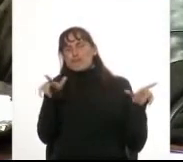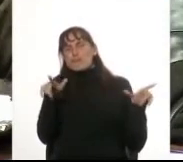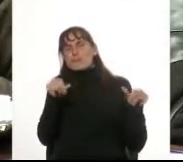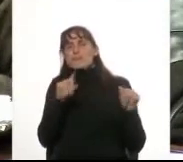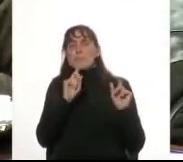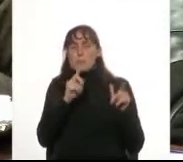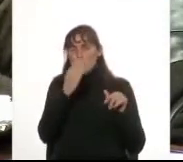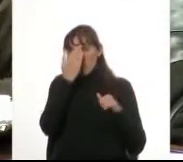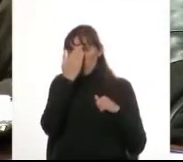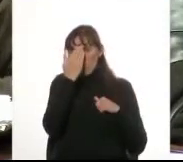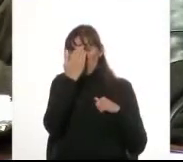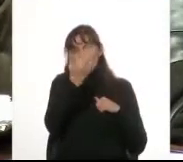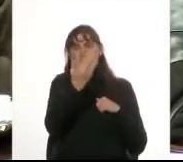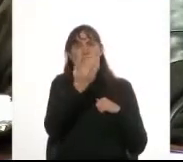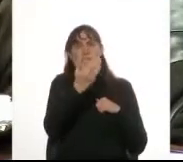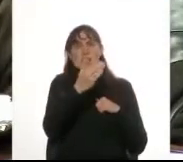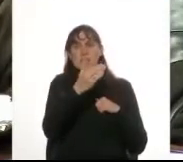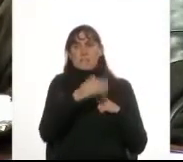Frentistas,